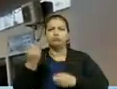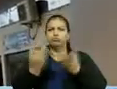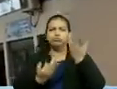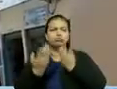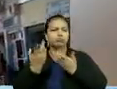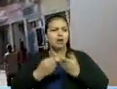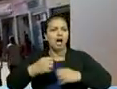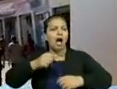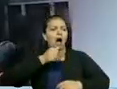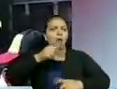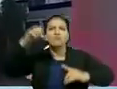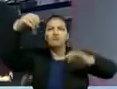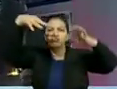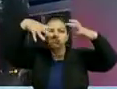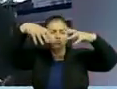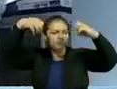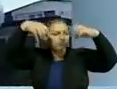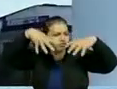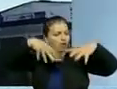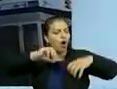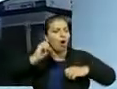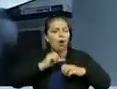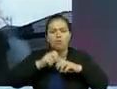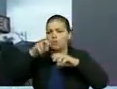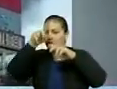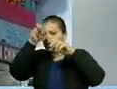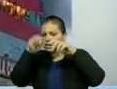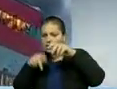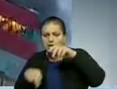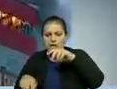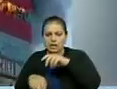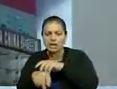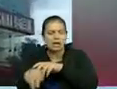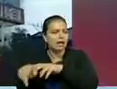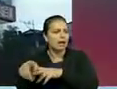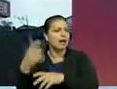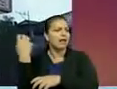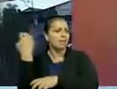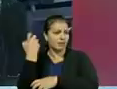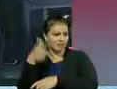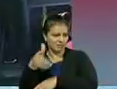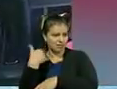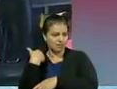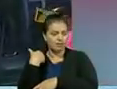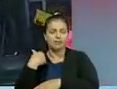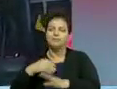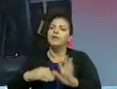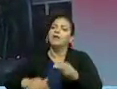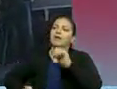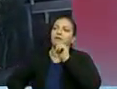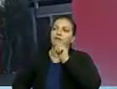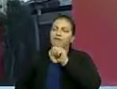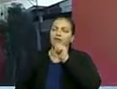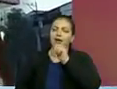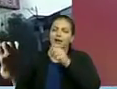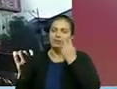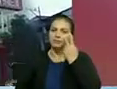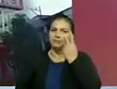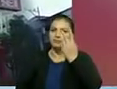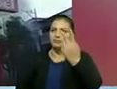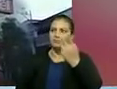No hemos, pues, solamente subimos directamente allá a la parte superior, a la